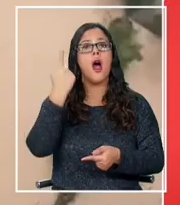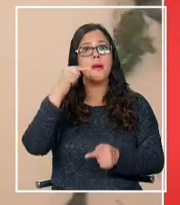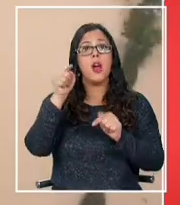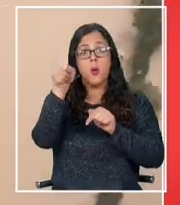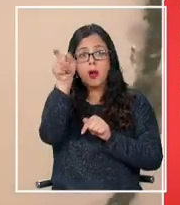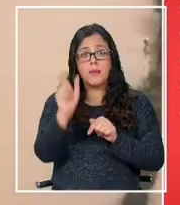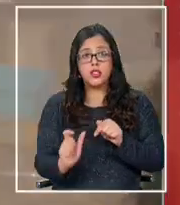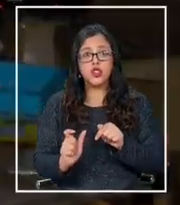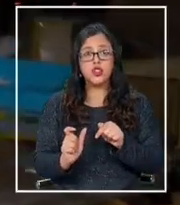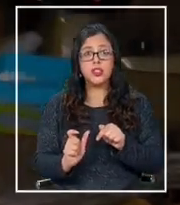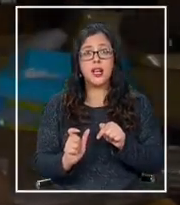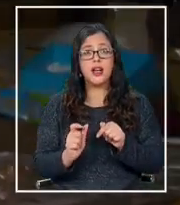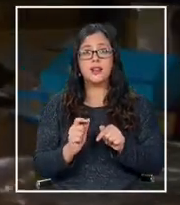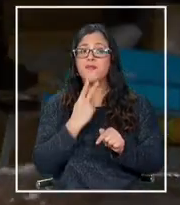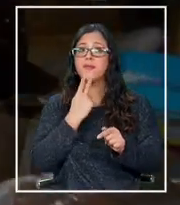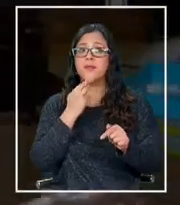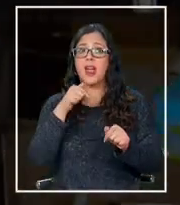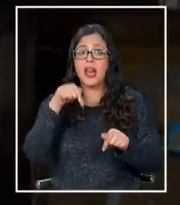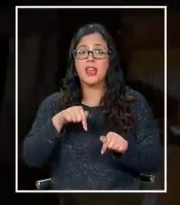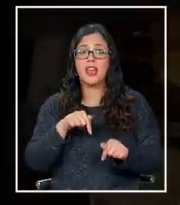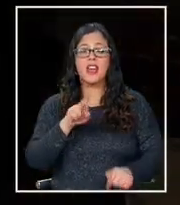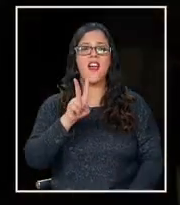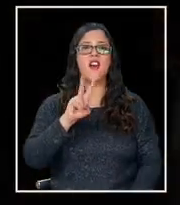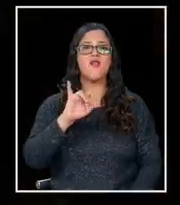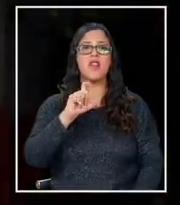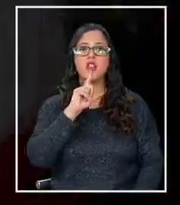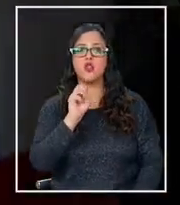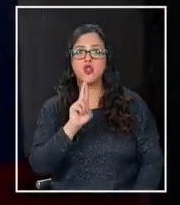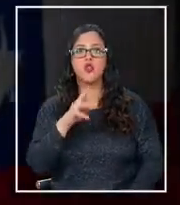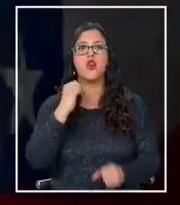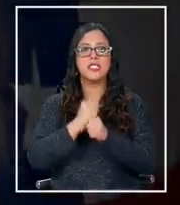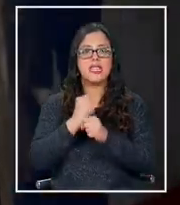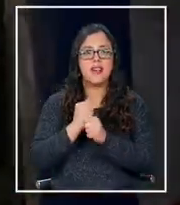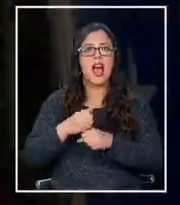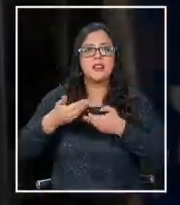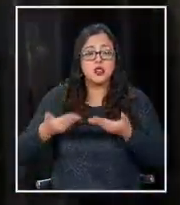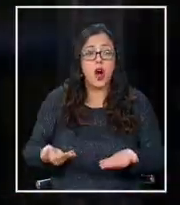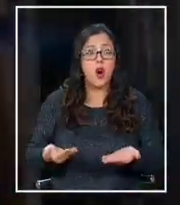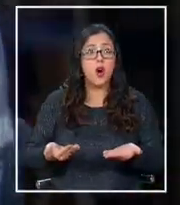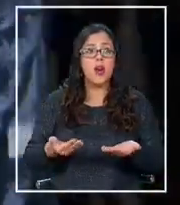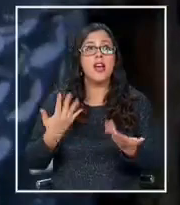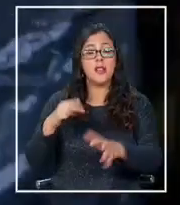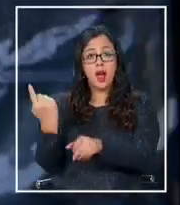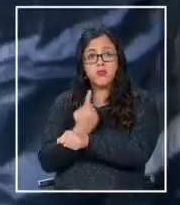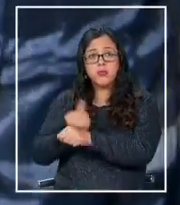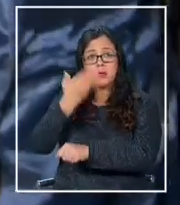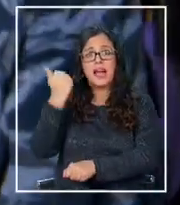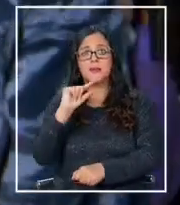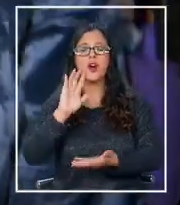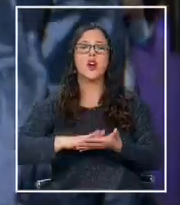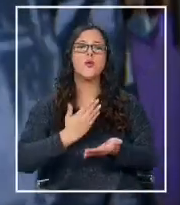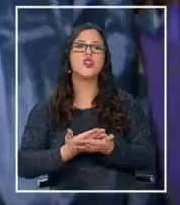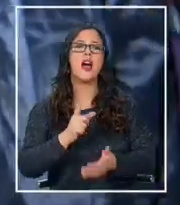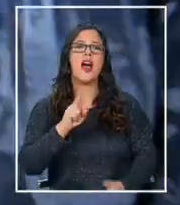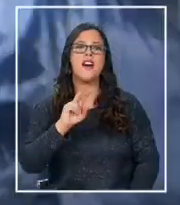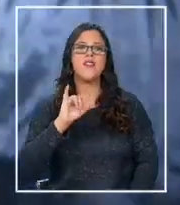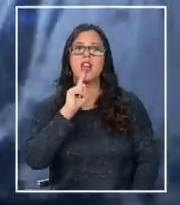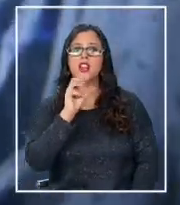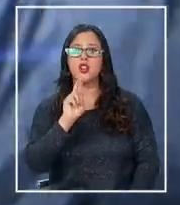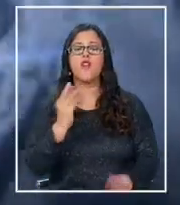un vecino que quiero invitar acá, a don Víctor, que está trabajando todavía a esta hora. Lo hablábamos hace un ratito. ¿Cómo está, don Víctor? Buenas